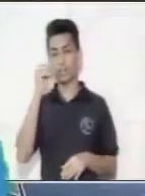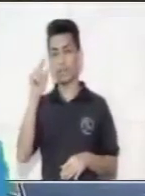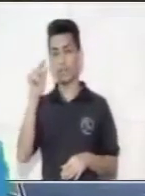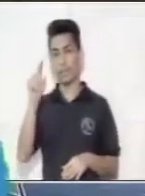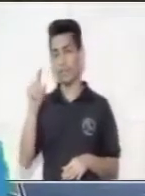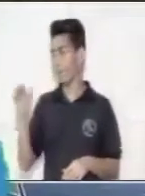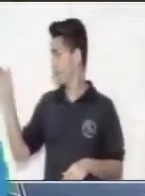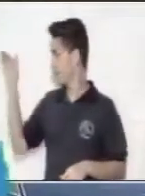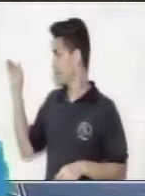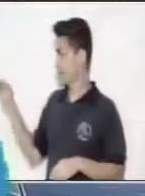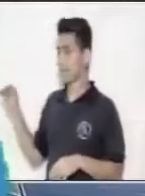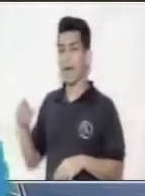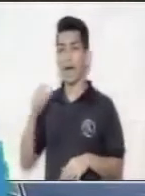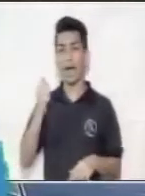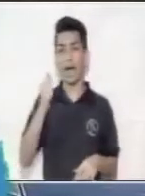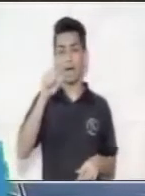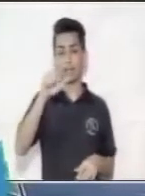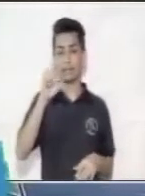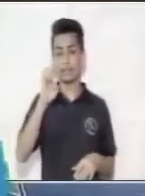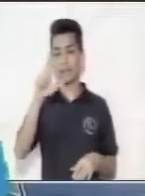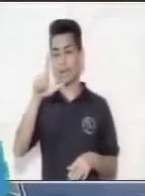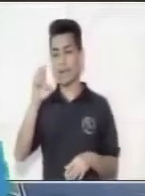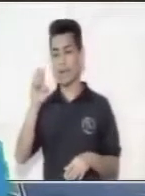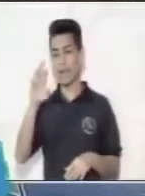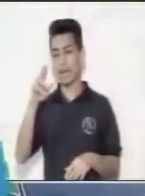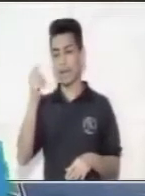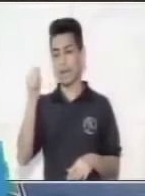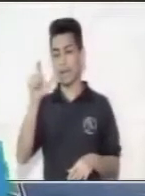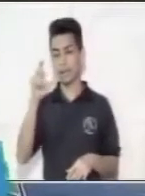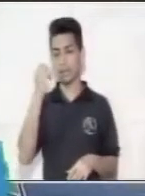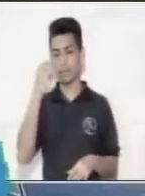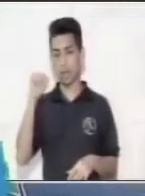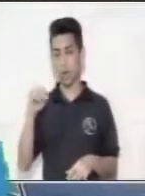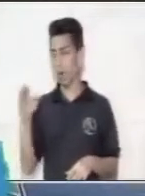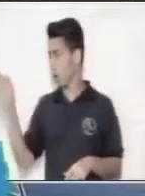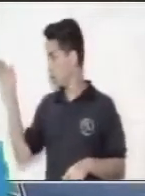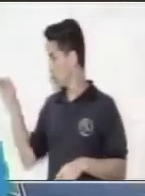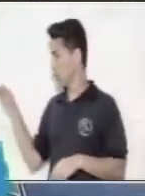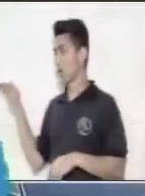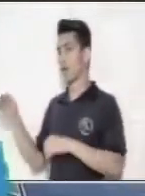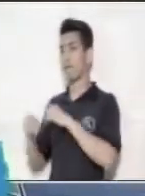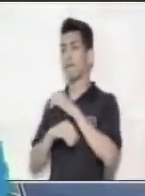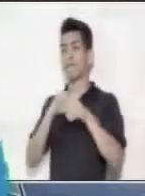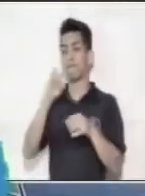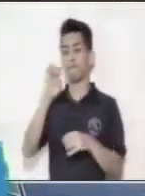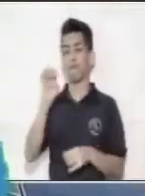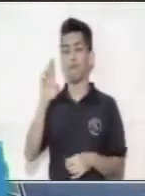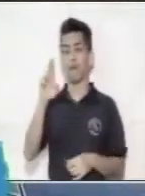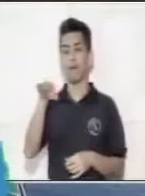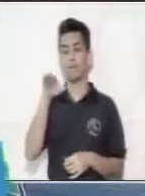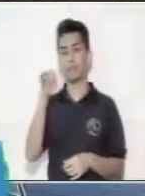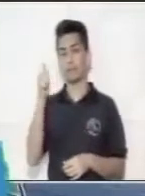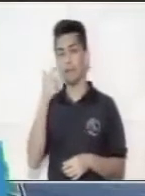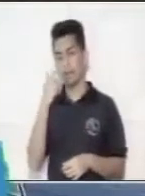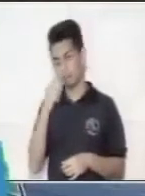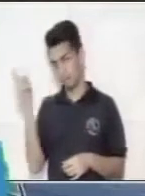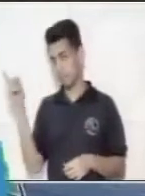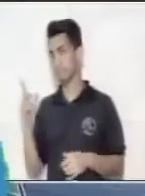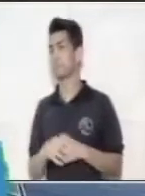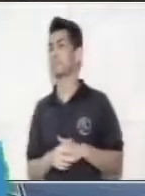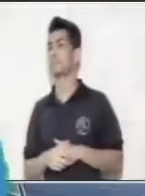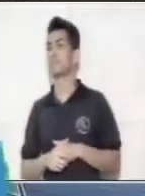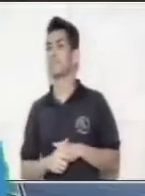existen. Y veamos por qué necesitan esos tres elementos y por qué se les conocen como magnitudes escalares.